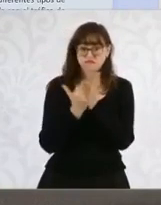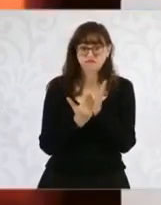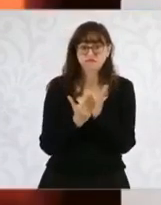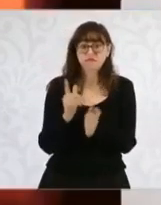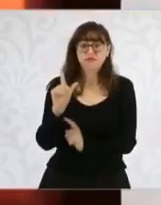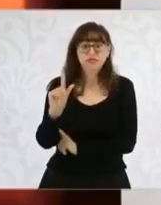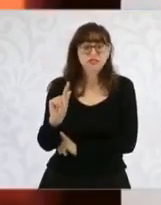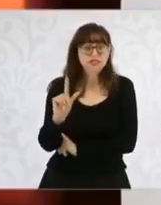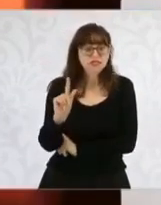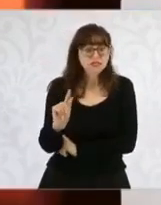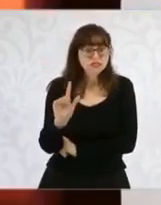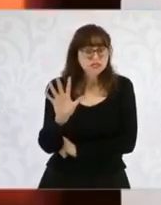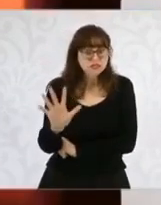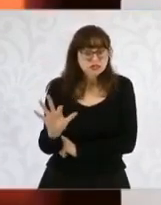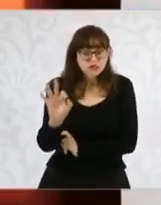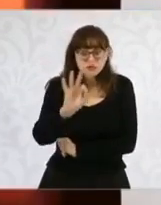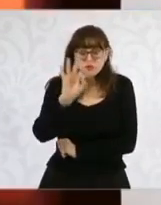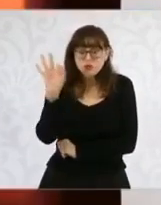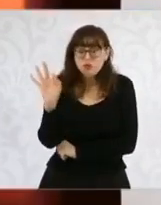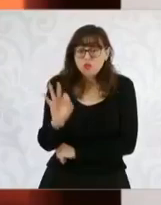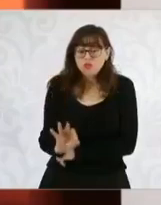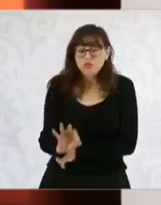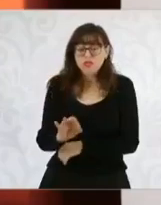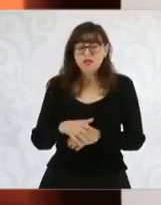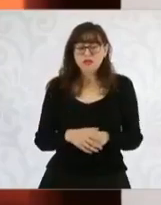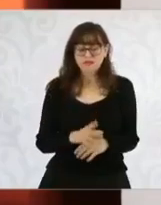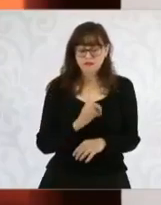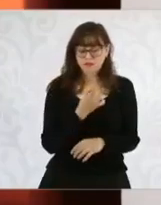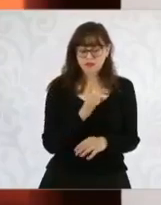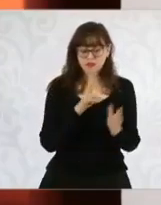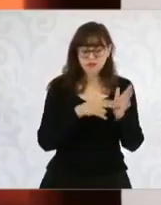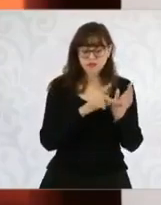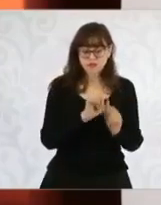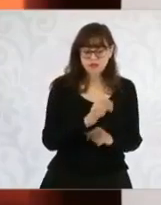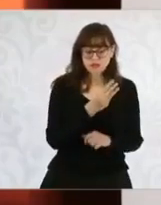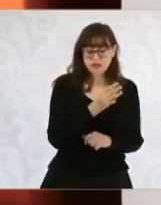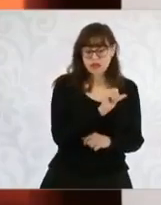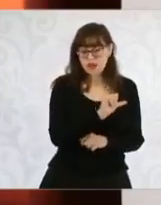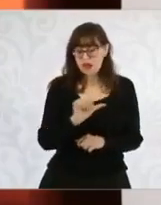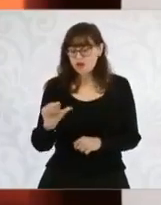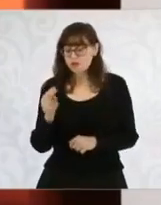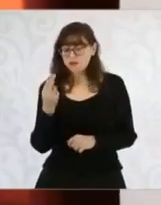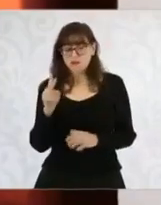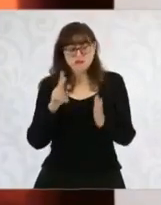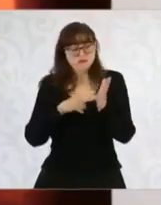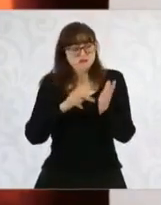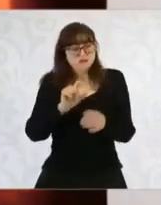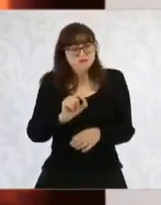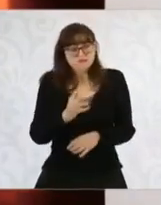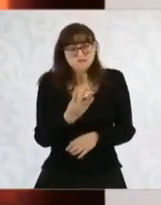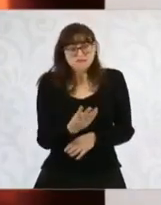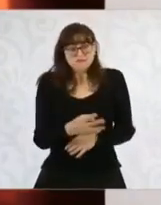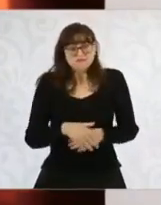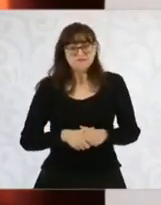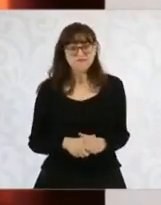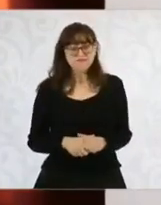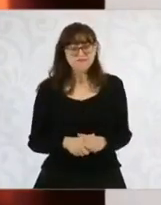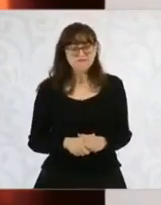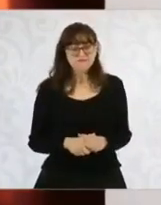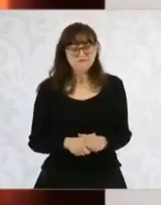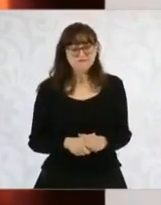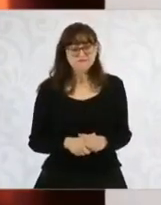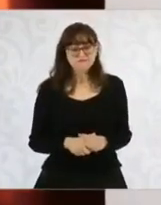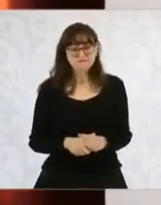en 7% de 2023 a noviembre de 2024